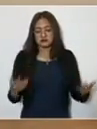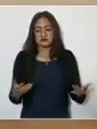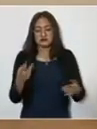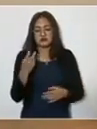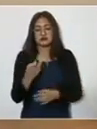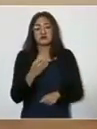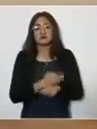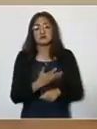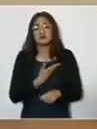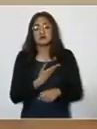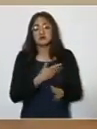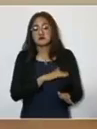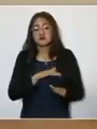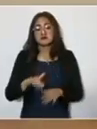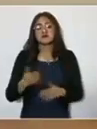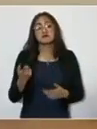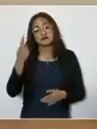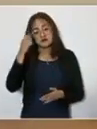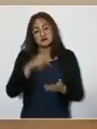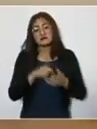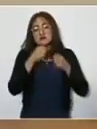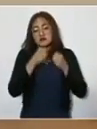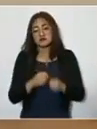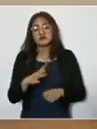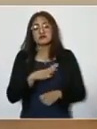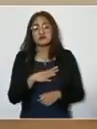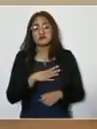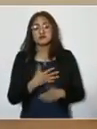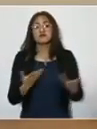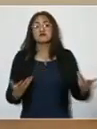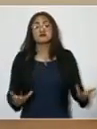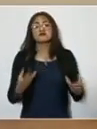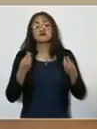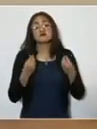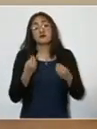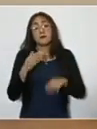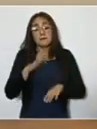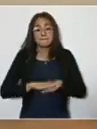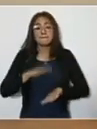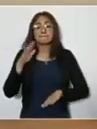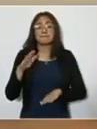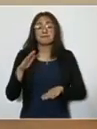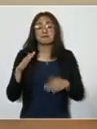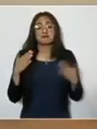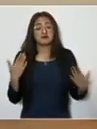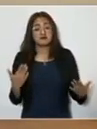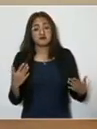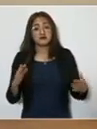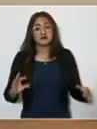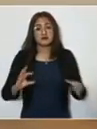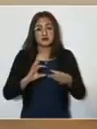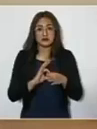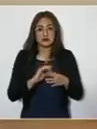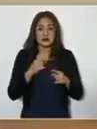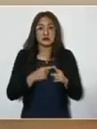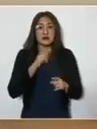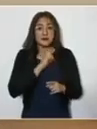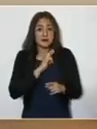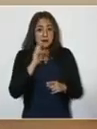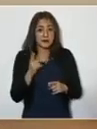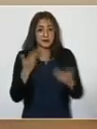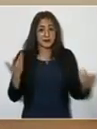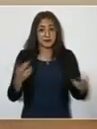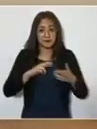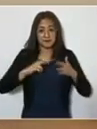queda atrás y seguramente de haber muchos mayores condiciones de mejoramiento